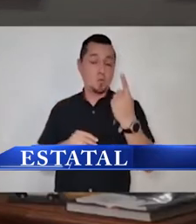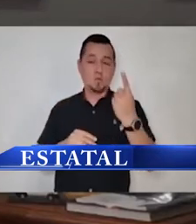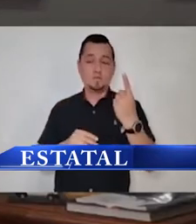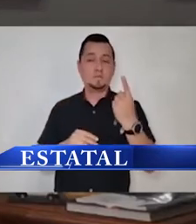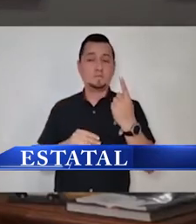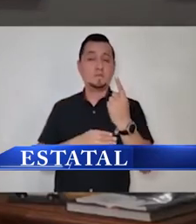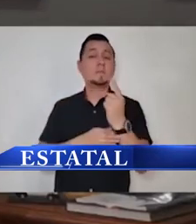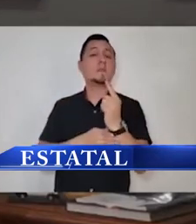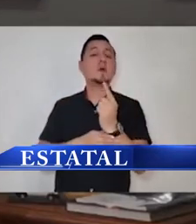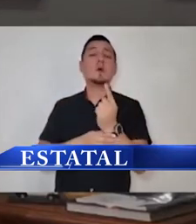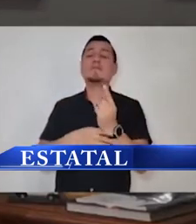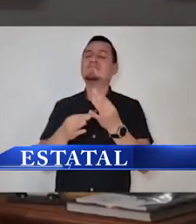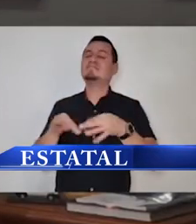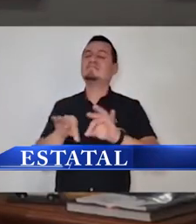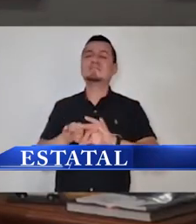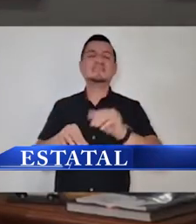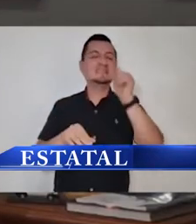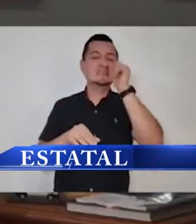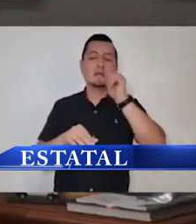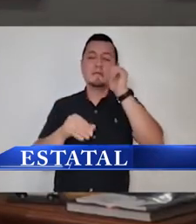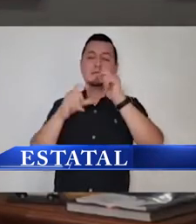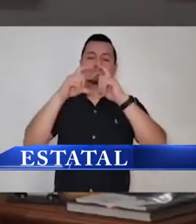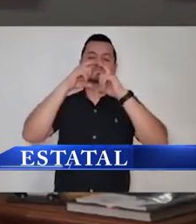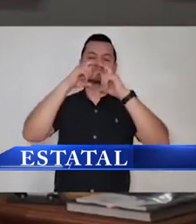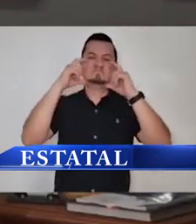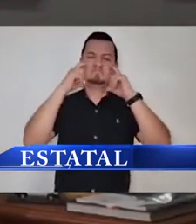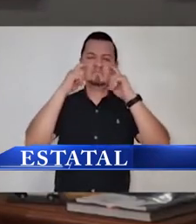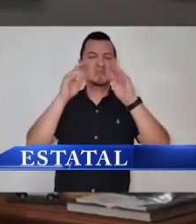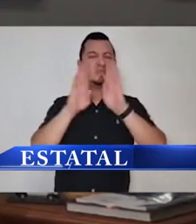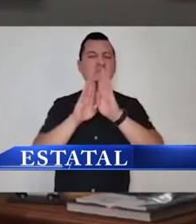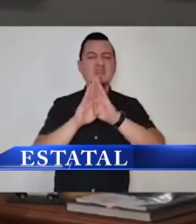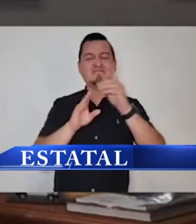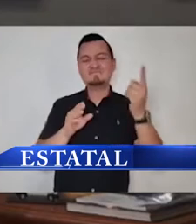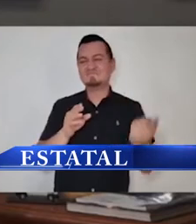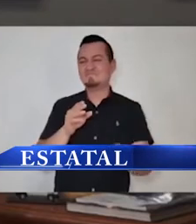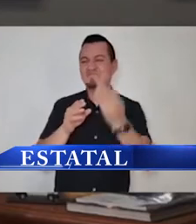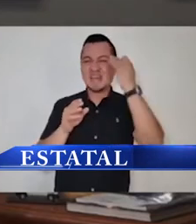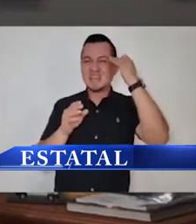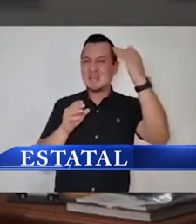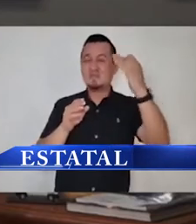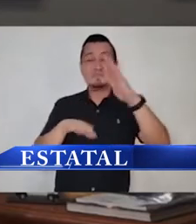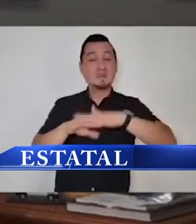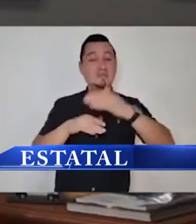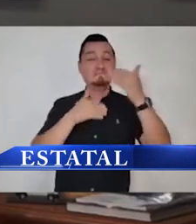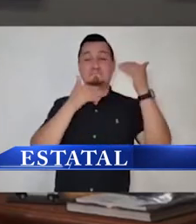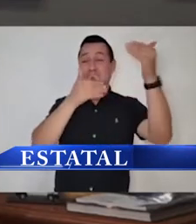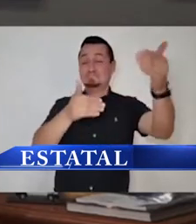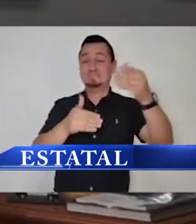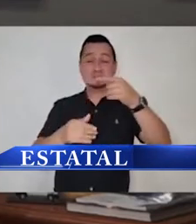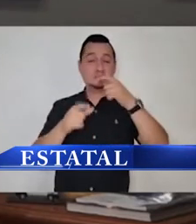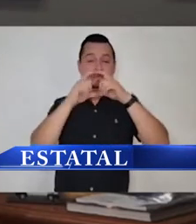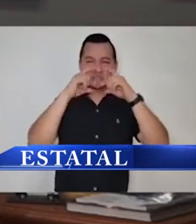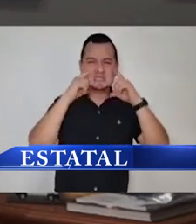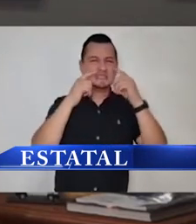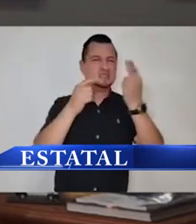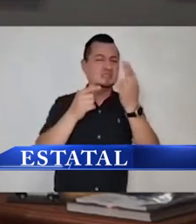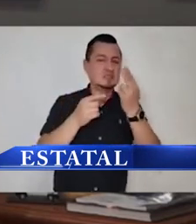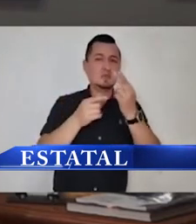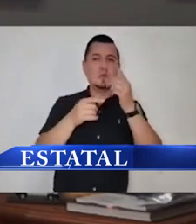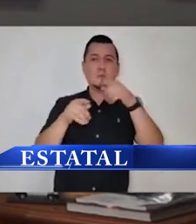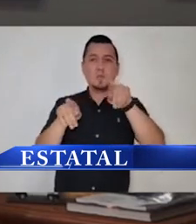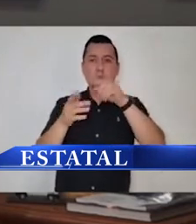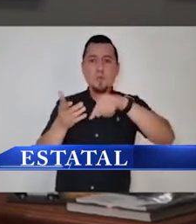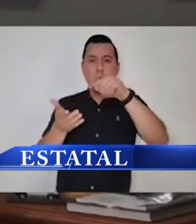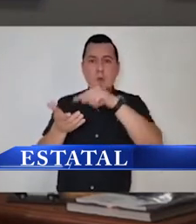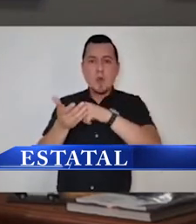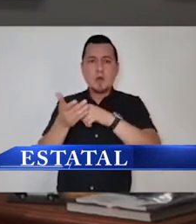1. Uso permanente y adecuado de cubrebocas. No solo en la calle, sino primordialmente en lugares